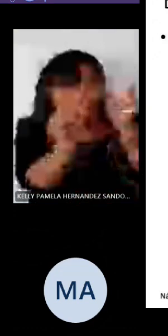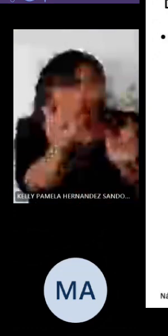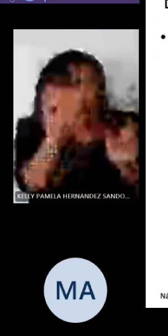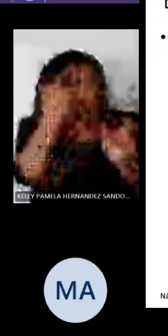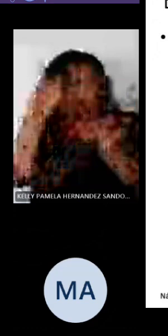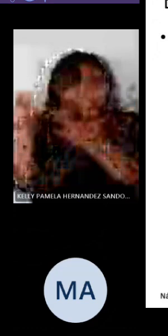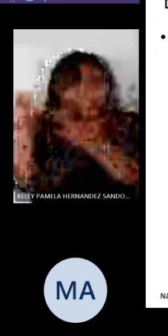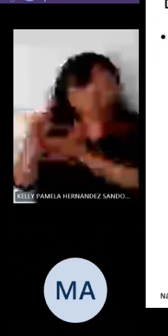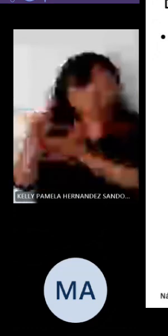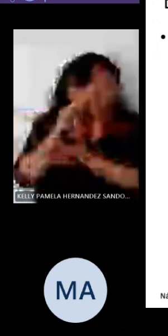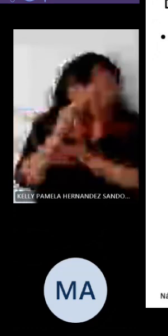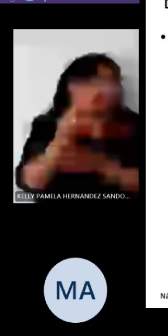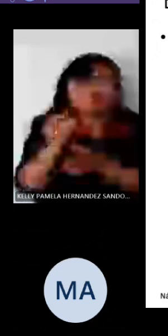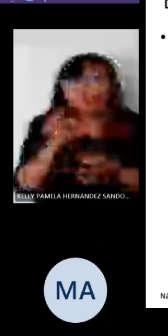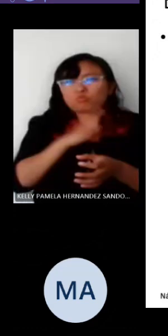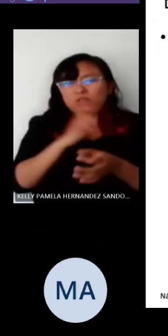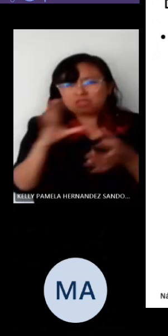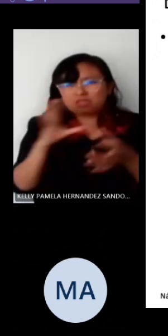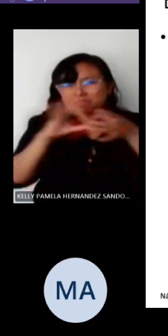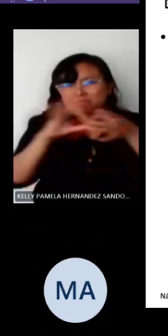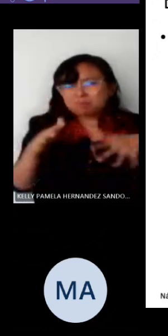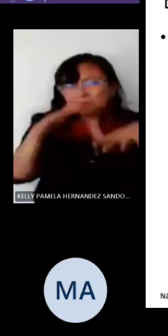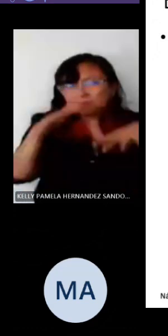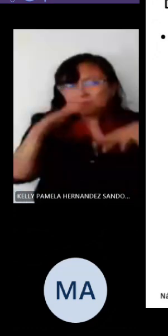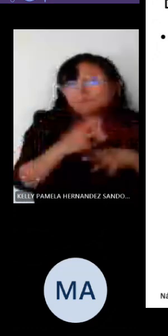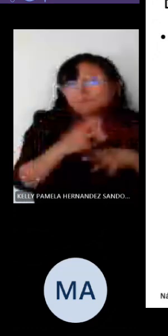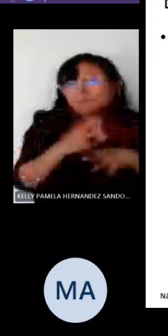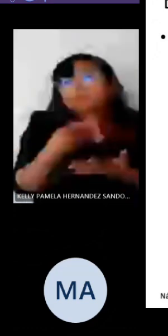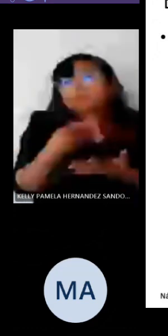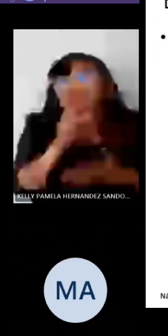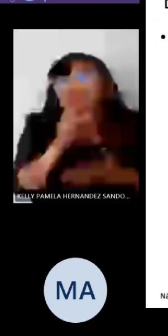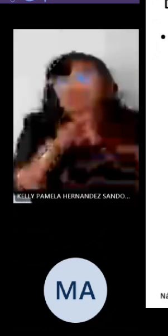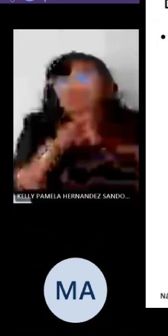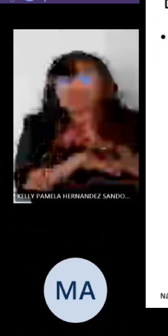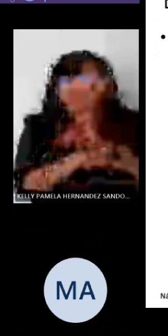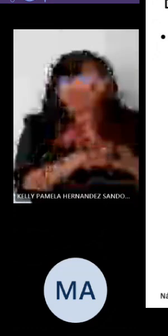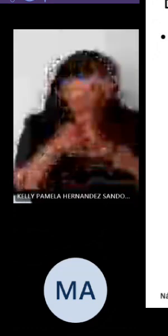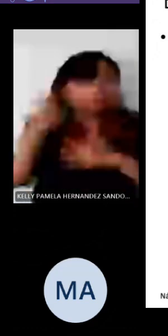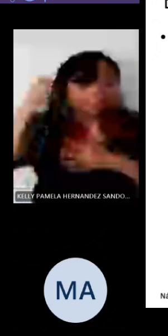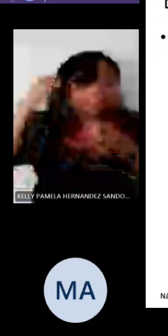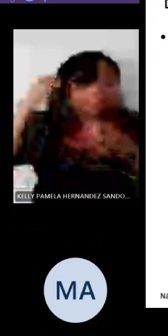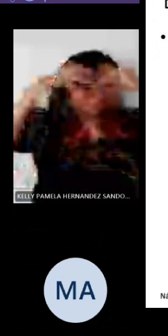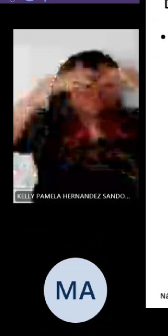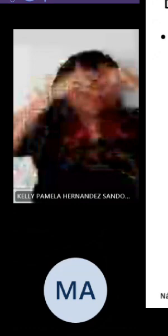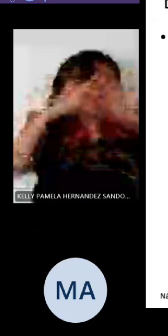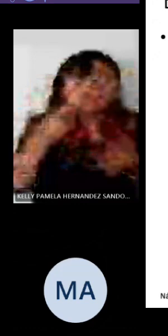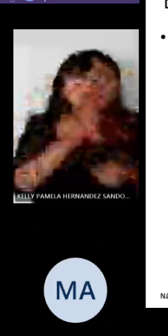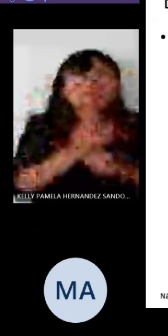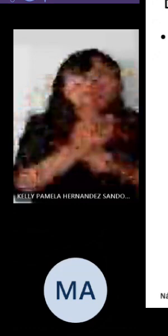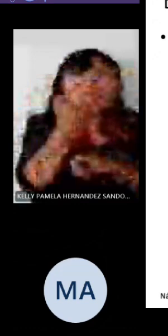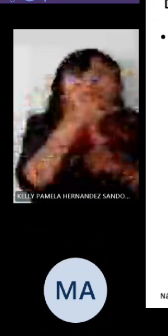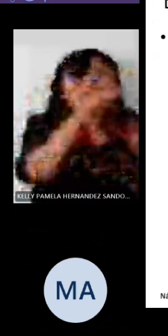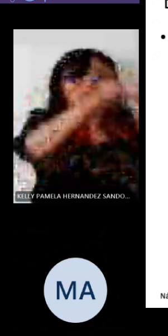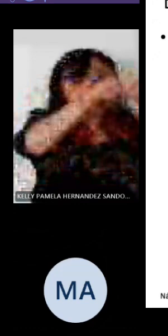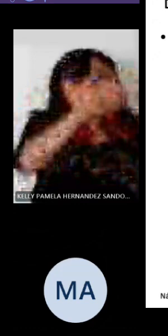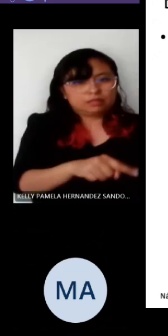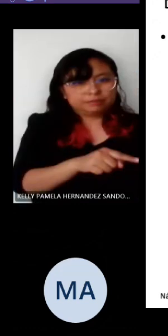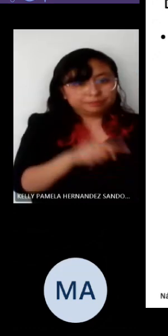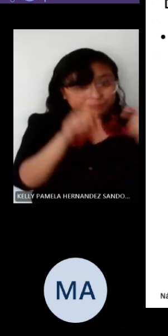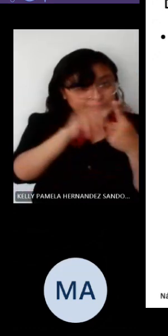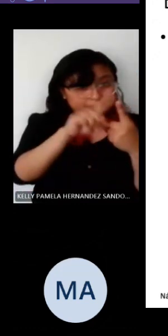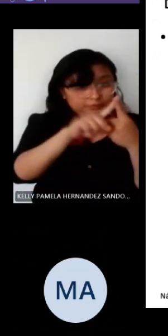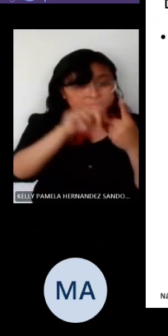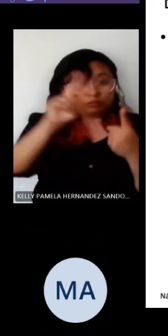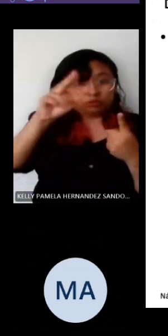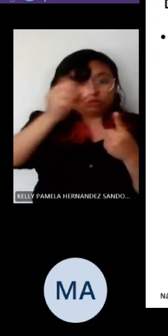alteración vestibular. Y clásicamente lo vamos a diferenciar o a clasificar en 3 grandes grupos. El primero se trata del Usher